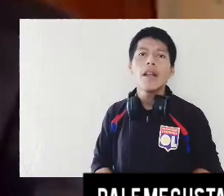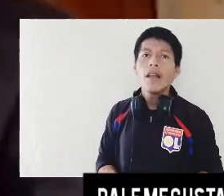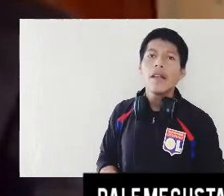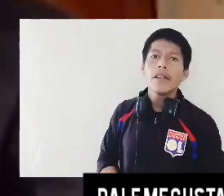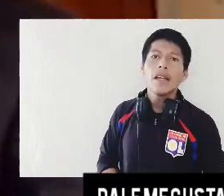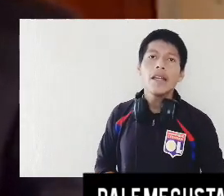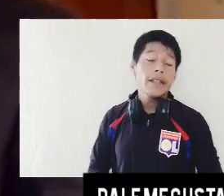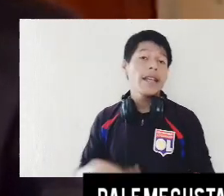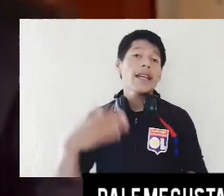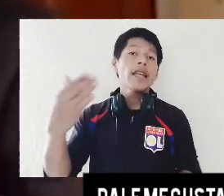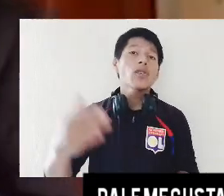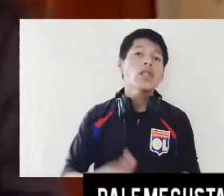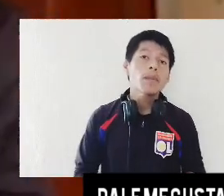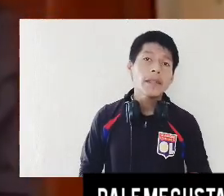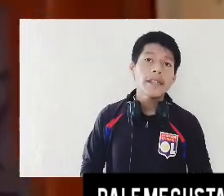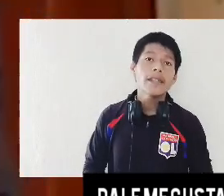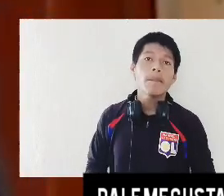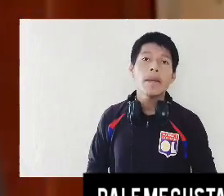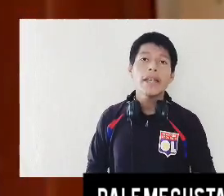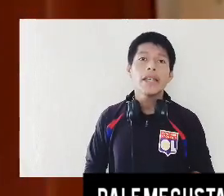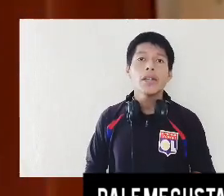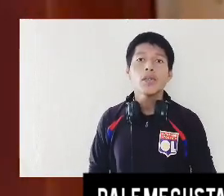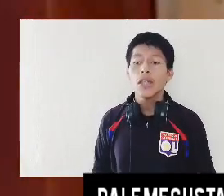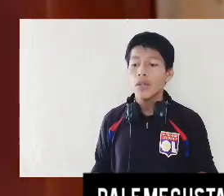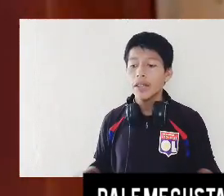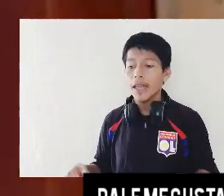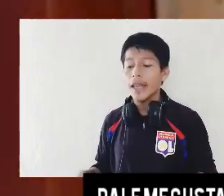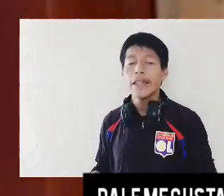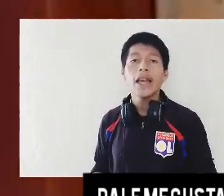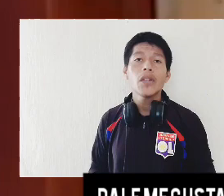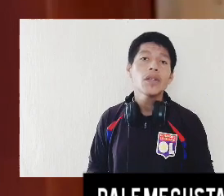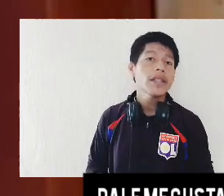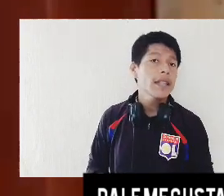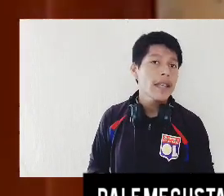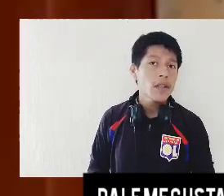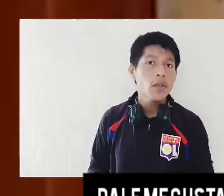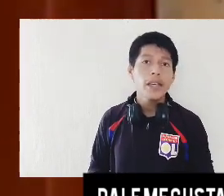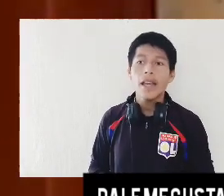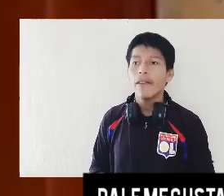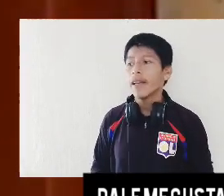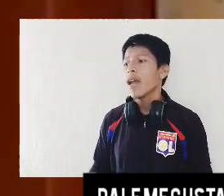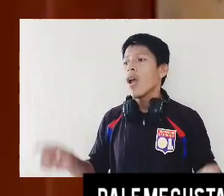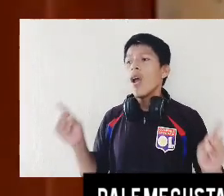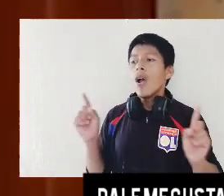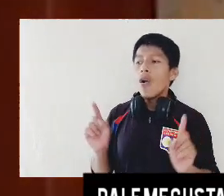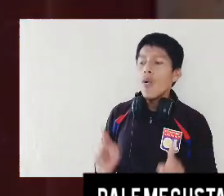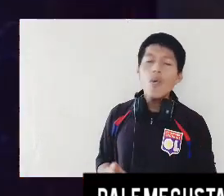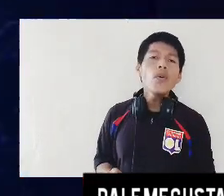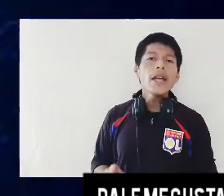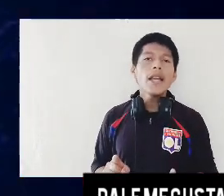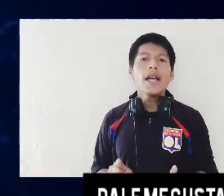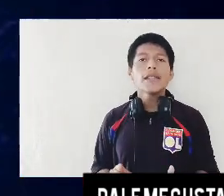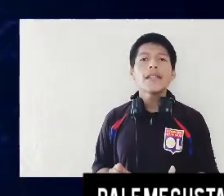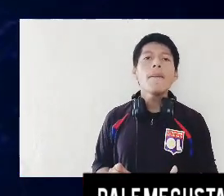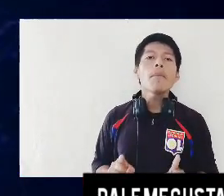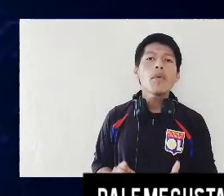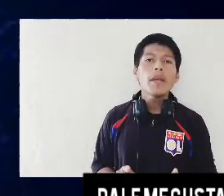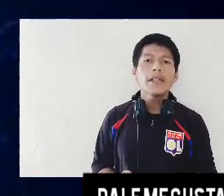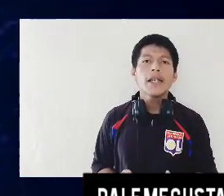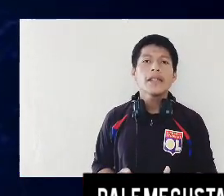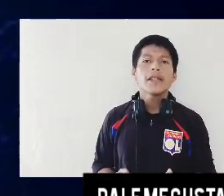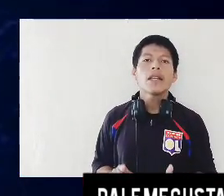del en aquel entonces presidente Peña Nieto, señores, el día de hoy sigue dando de qué hablar. Una de las